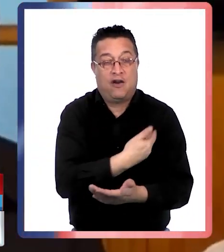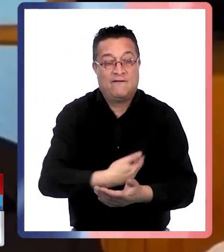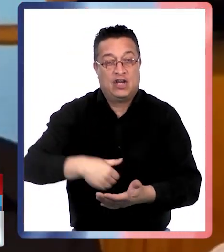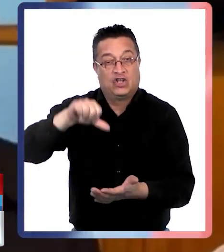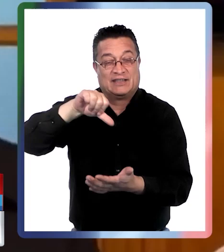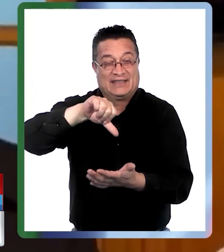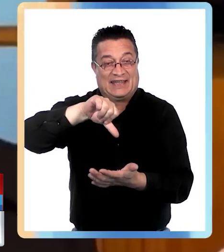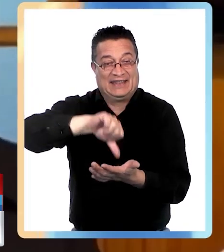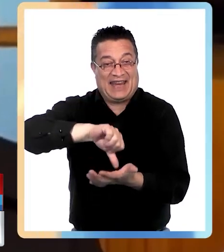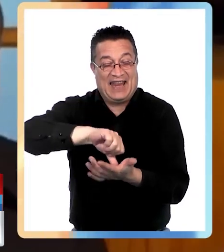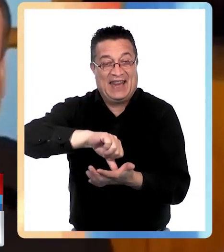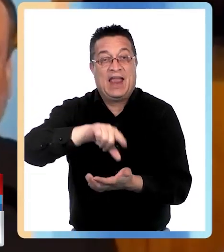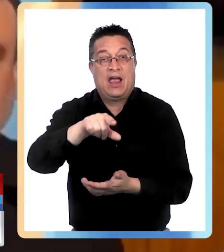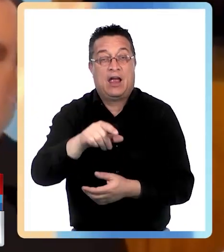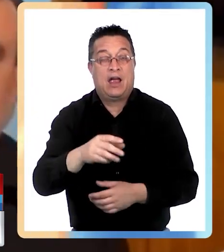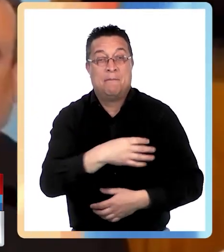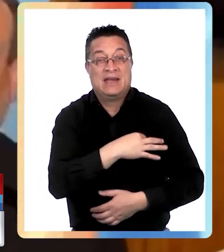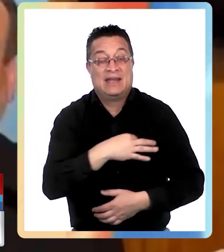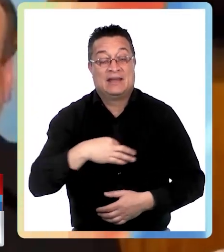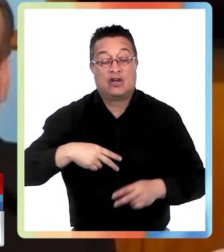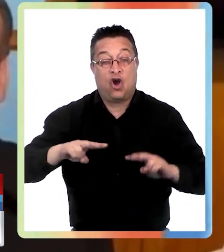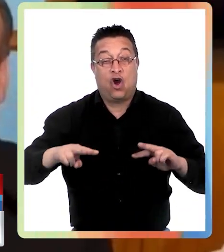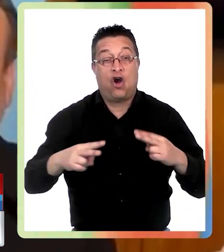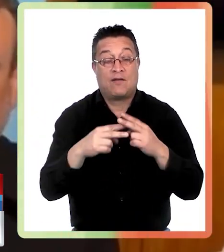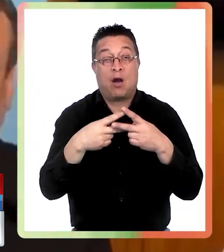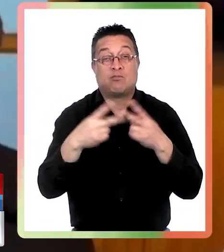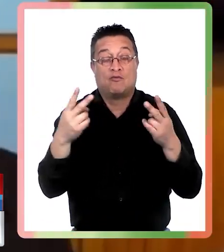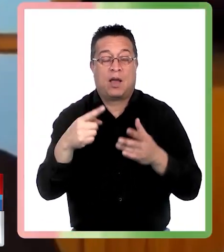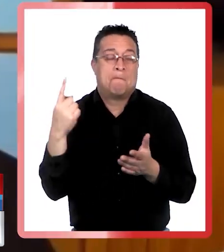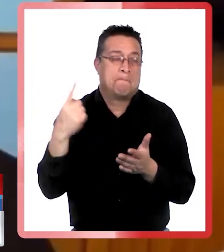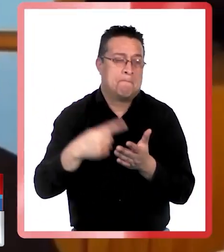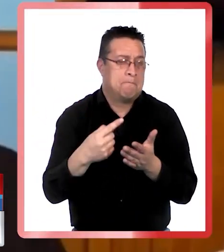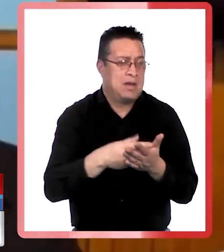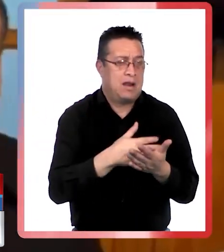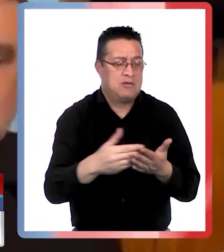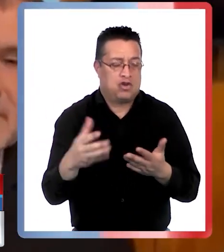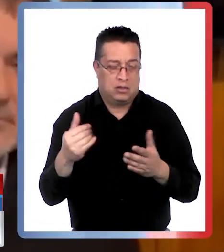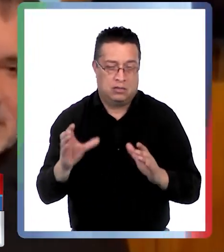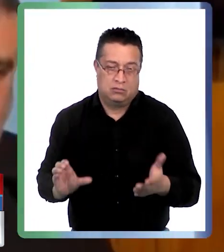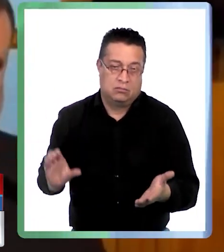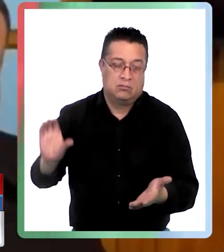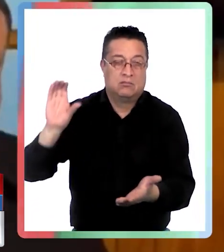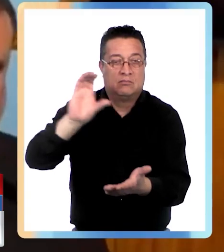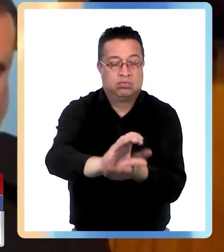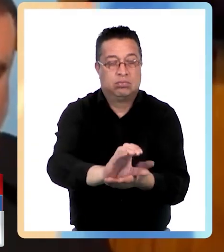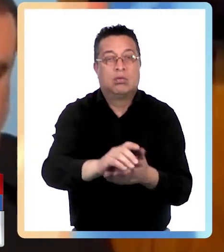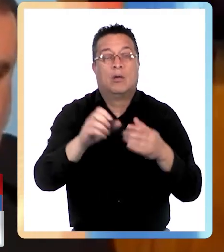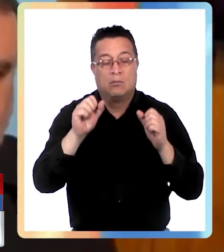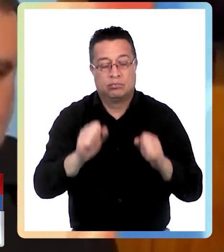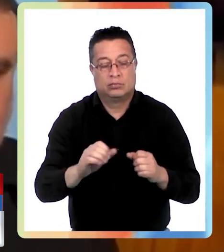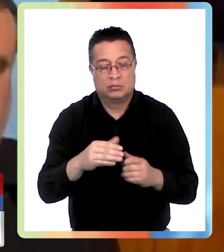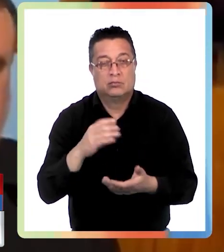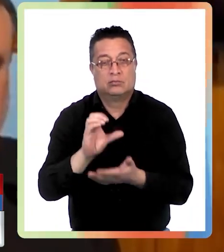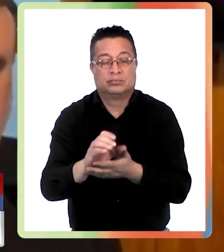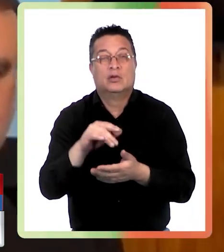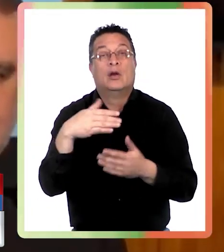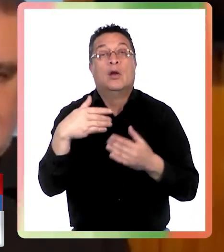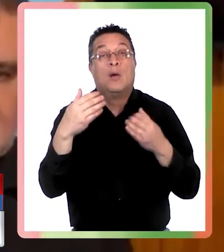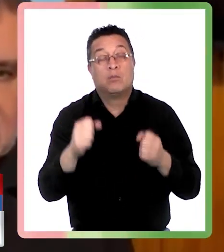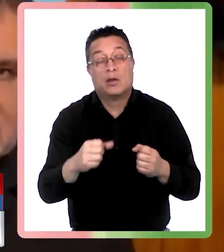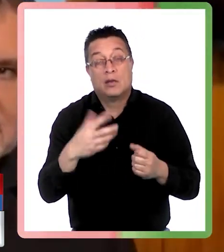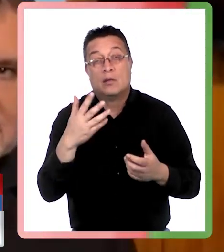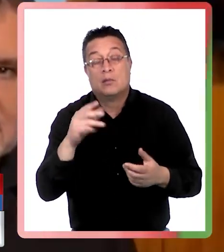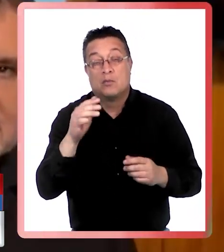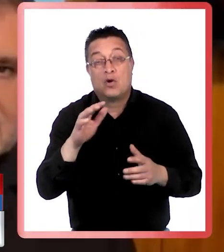central a través del Ministerio de Obras Públicas va a ser de varios miles de millones que va en su momento yo me imagino a informar